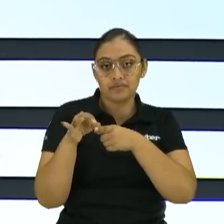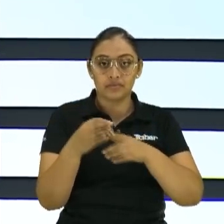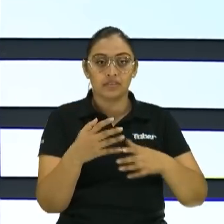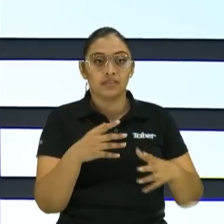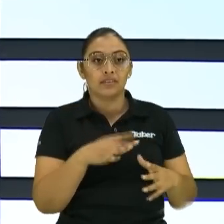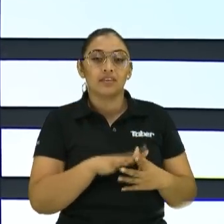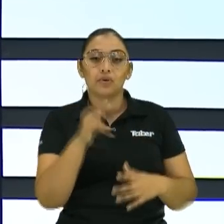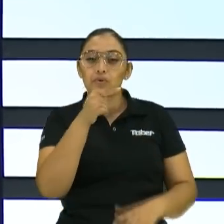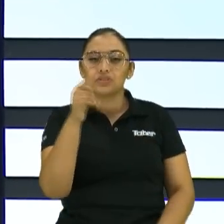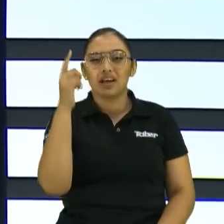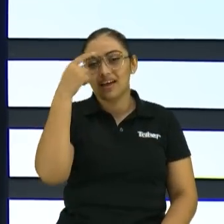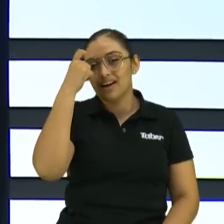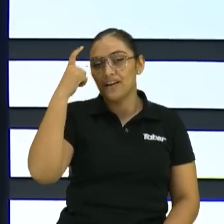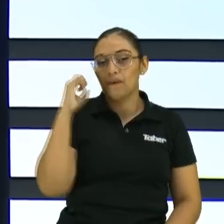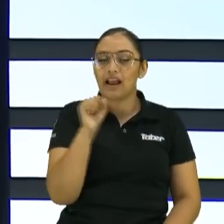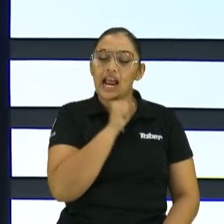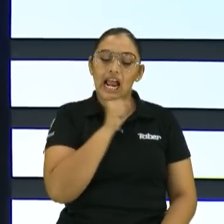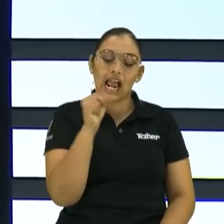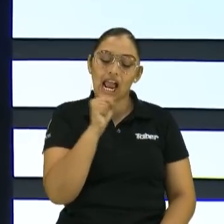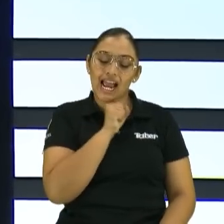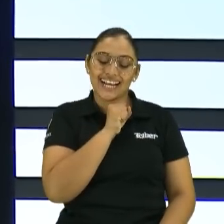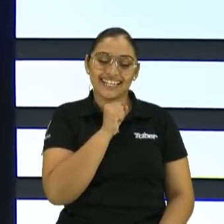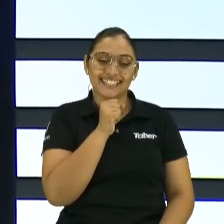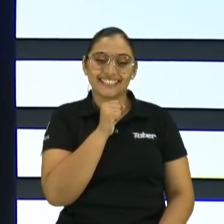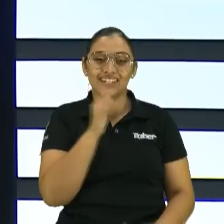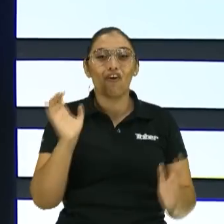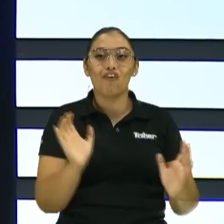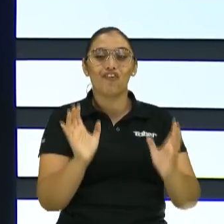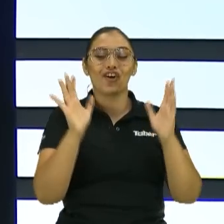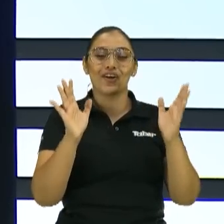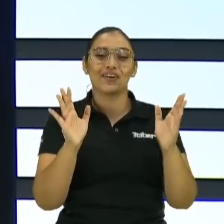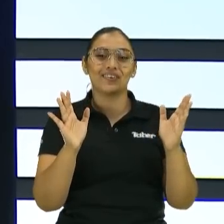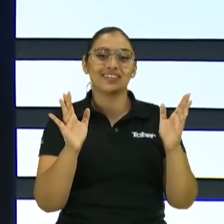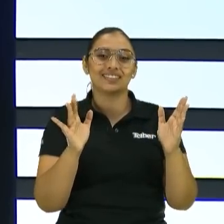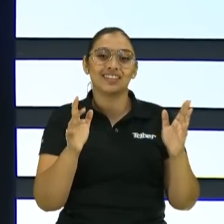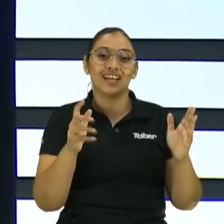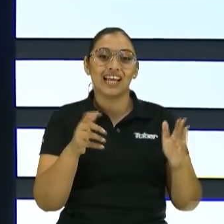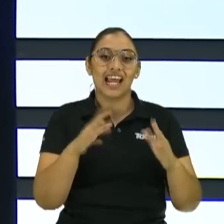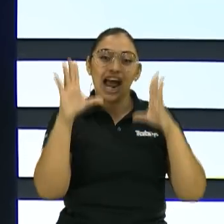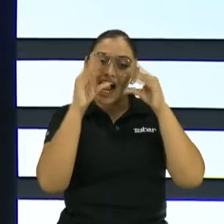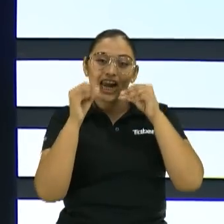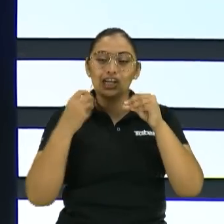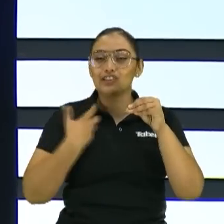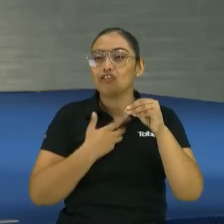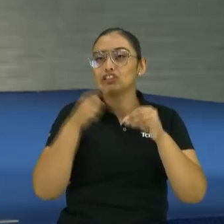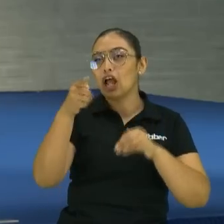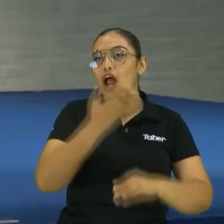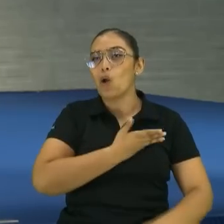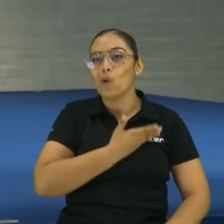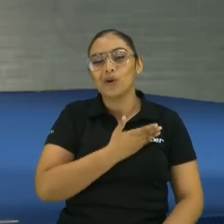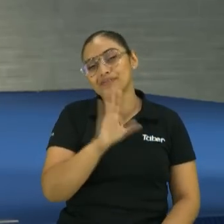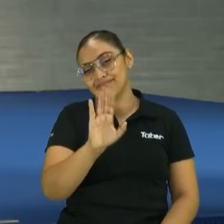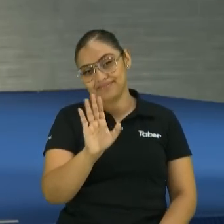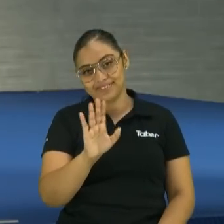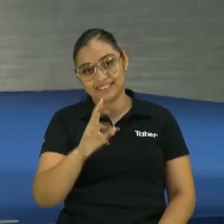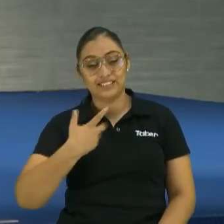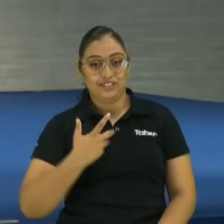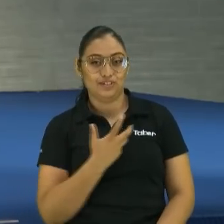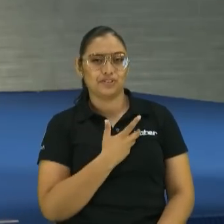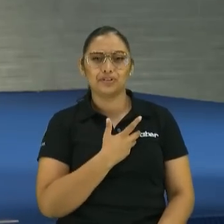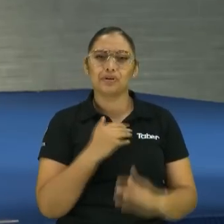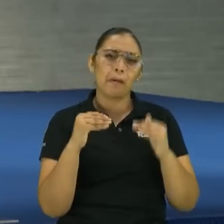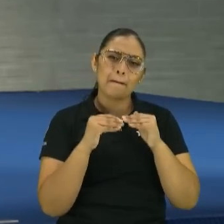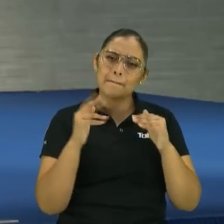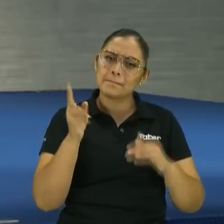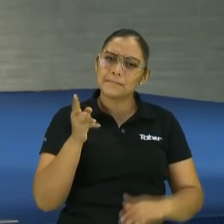No culpes a la playa será que no es exactamente lo mismo la palabra del señor si me